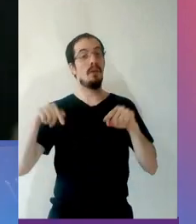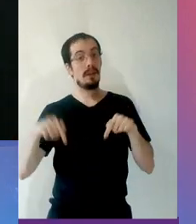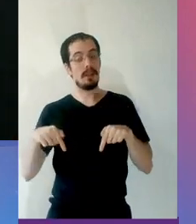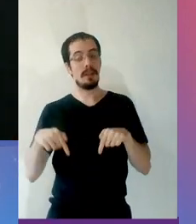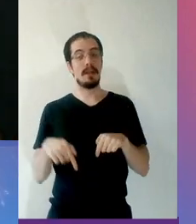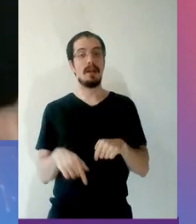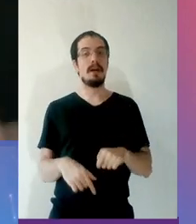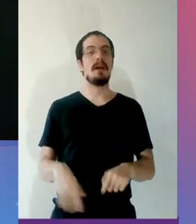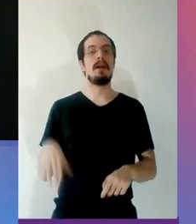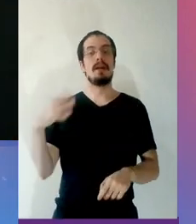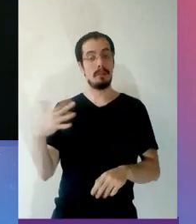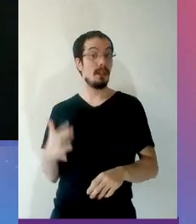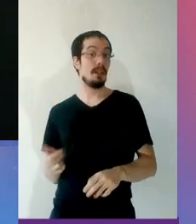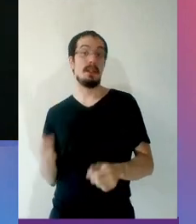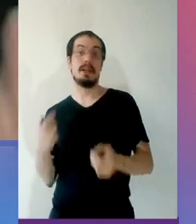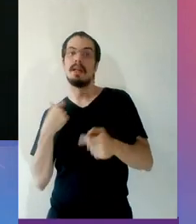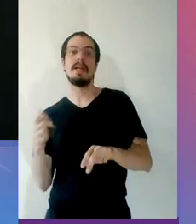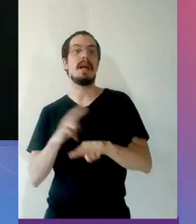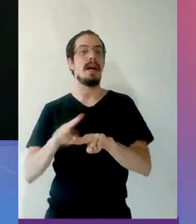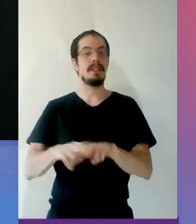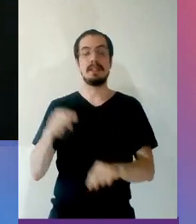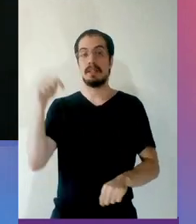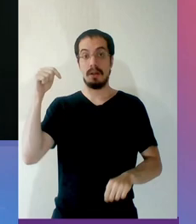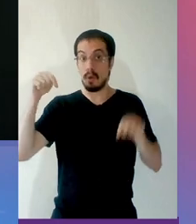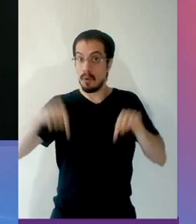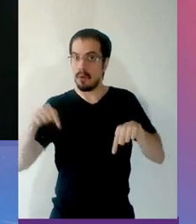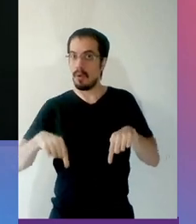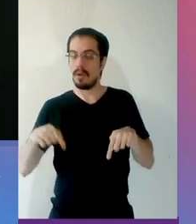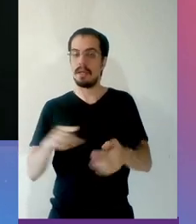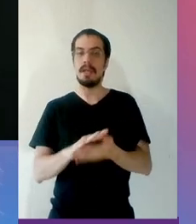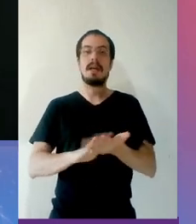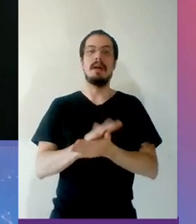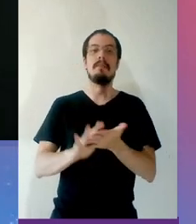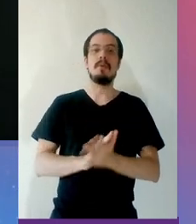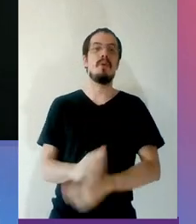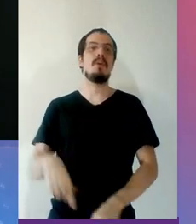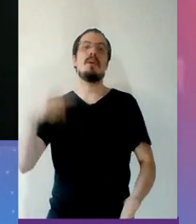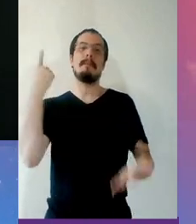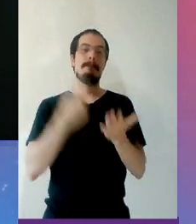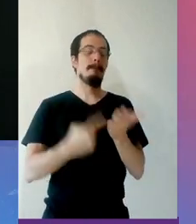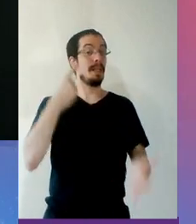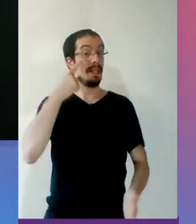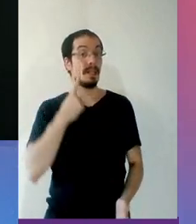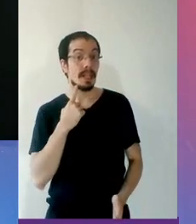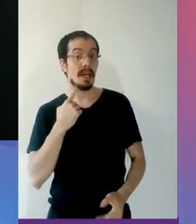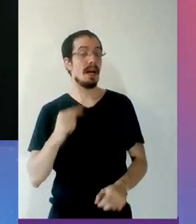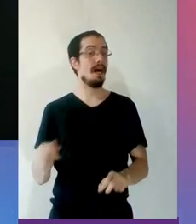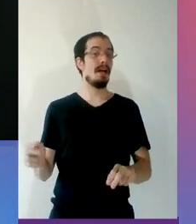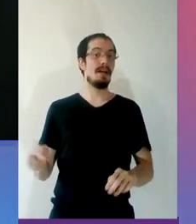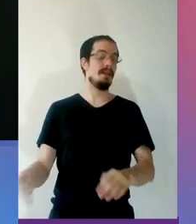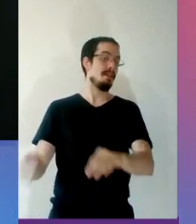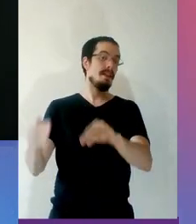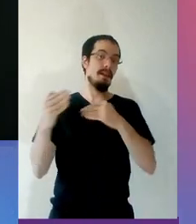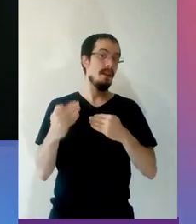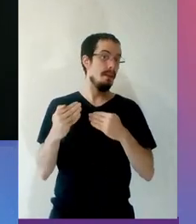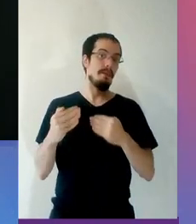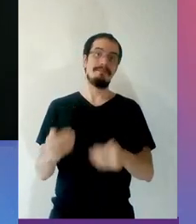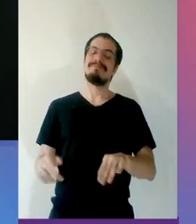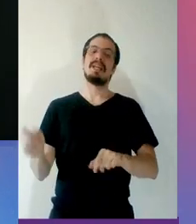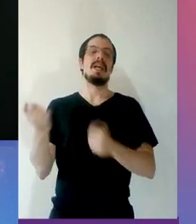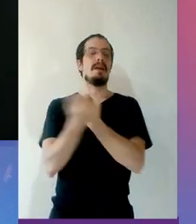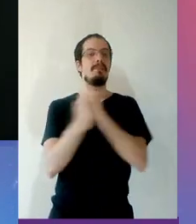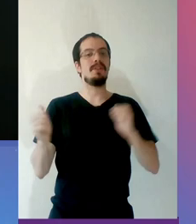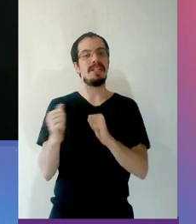un periodo crítico de la vida, como son los primeros 1000 días, no va a ser fácil de recuperar. Se va a requerir un esfuerzo